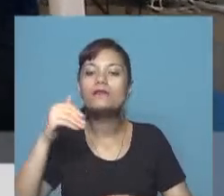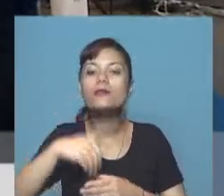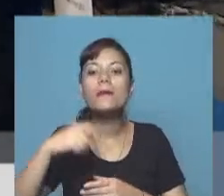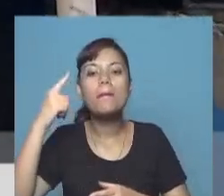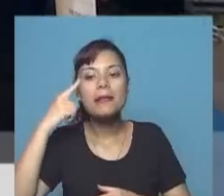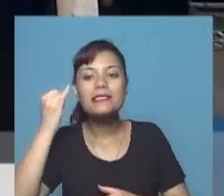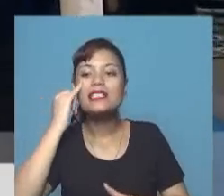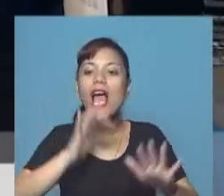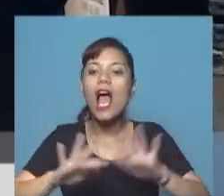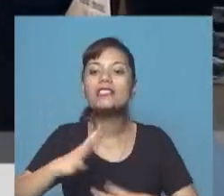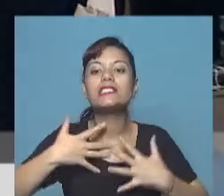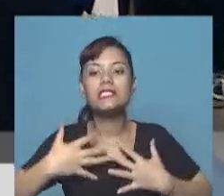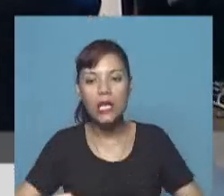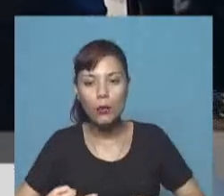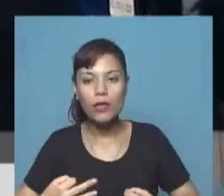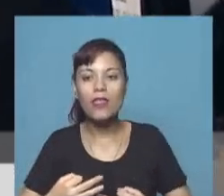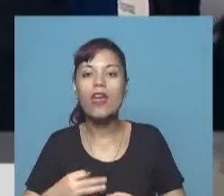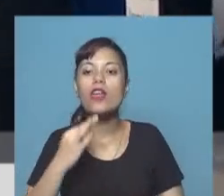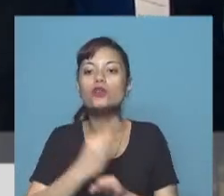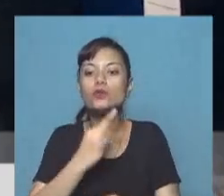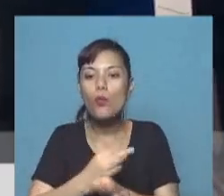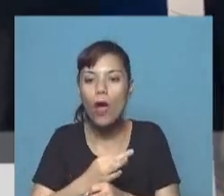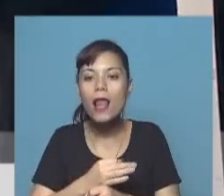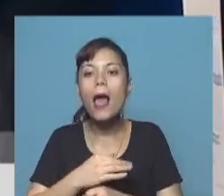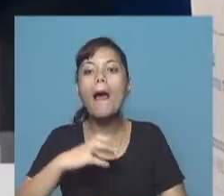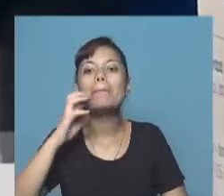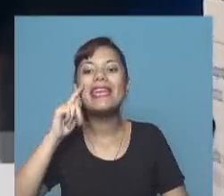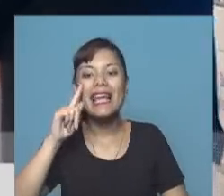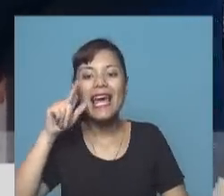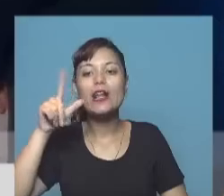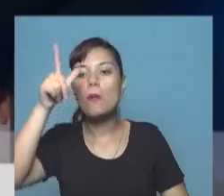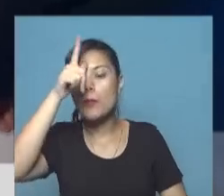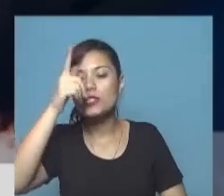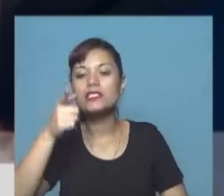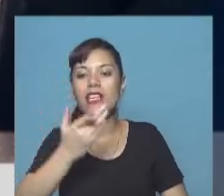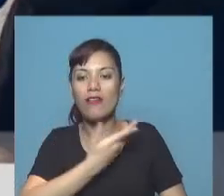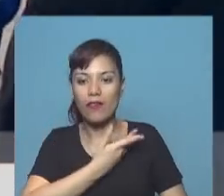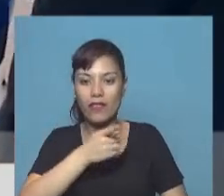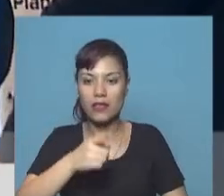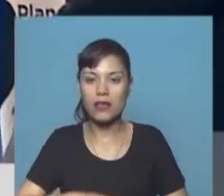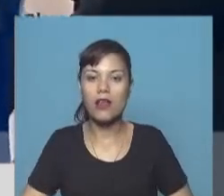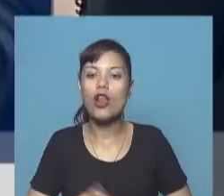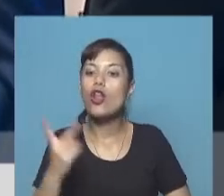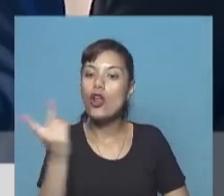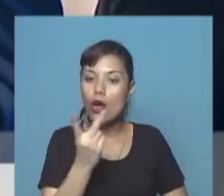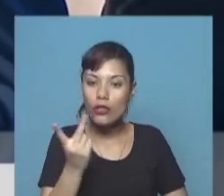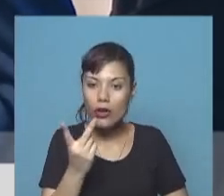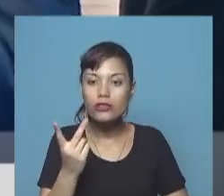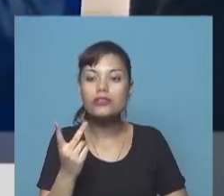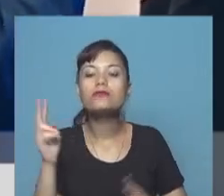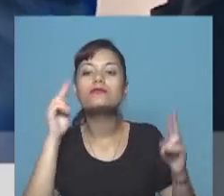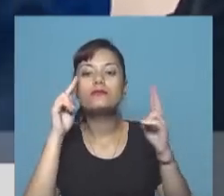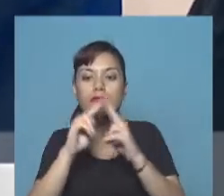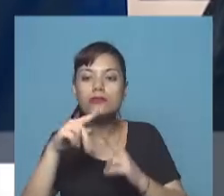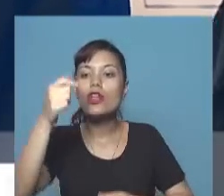Pensar y Hacer la Seguridad en la Escuela de Cadetes Pirker de la Policía Federal. Ambos candidatos se verán